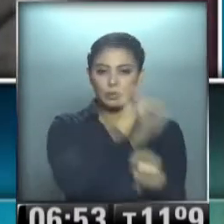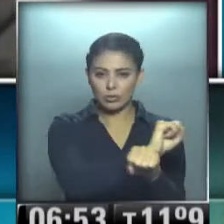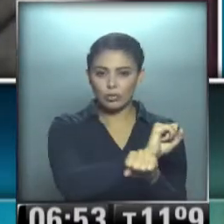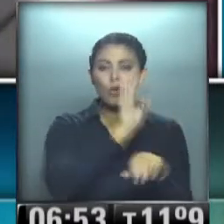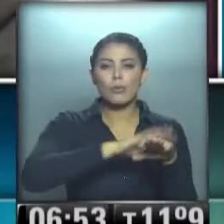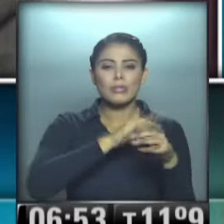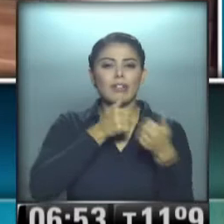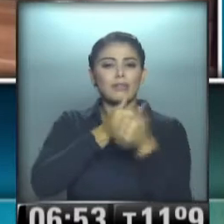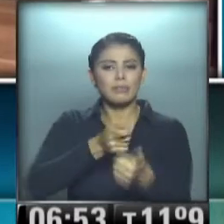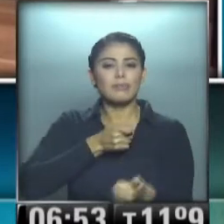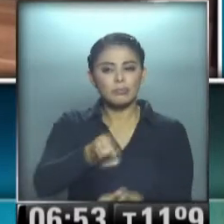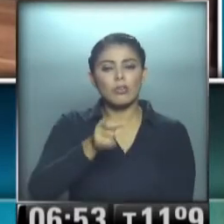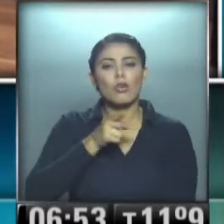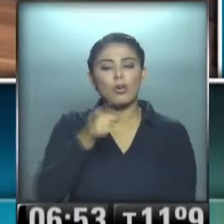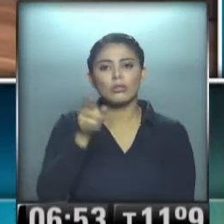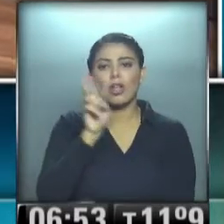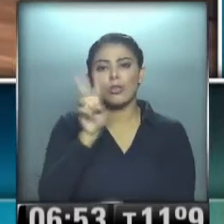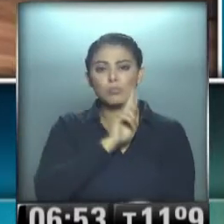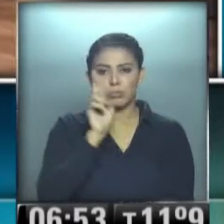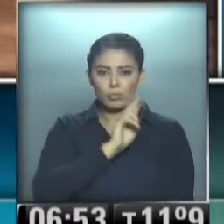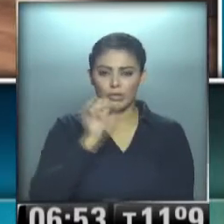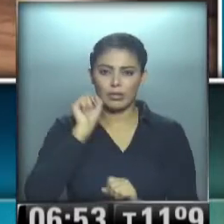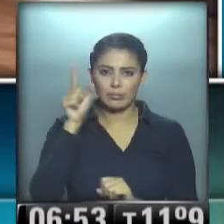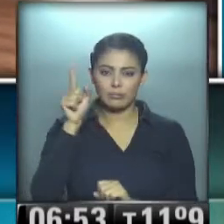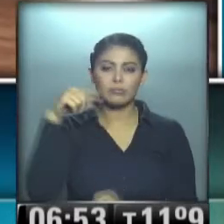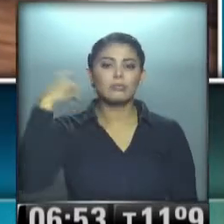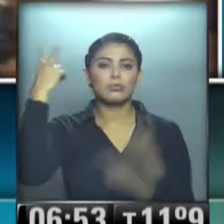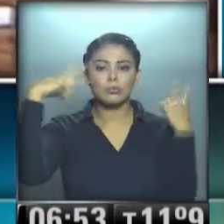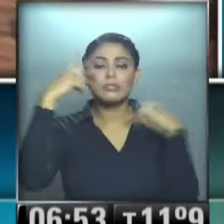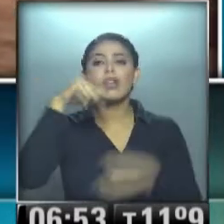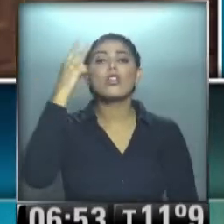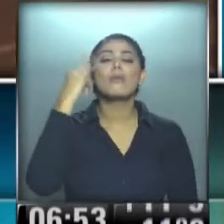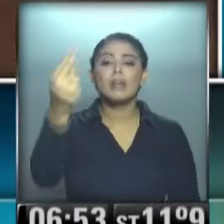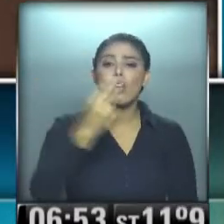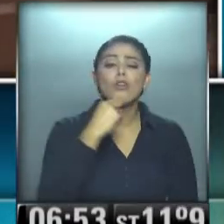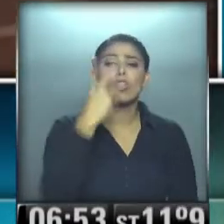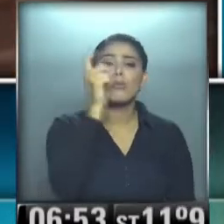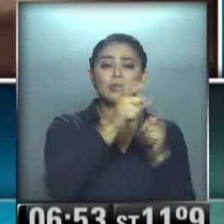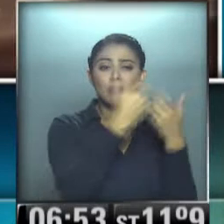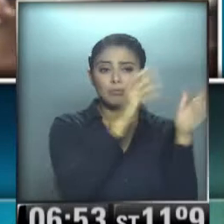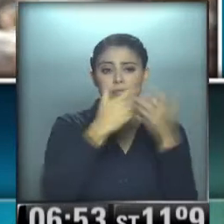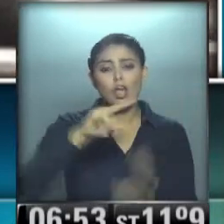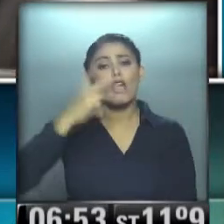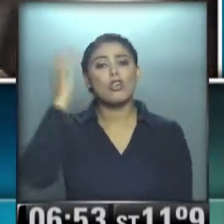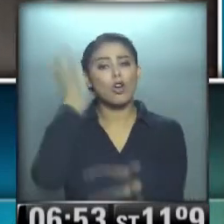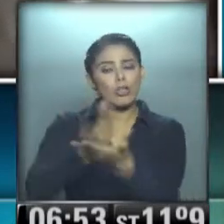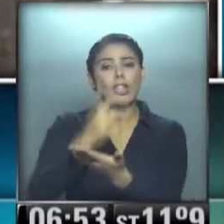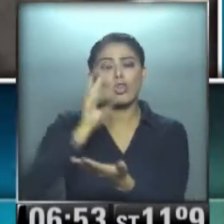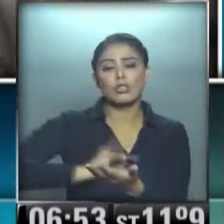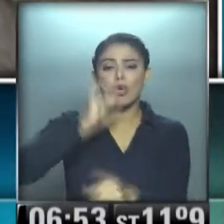contra Cassandre Bouvier y Uria Mumi. En 2011, el fallo se completó con dos absueltos y dos condenas a 2 años de